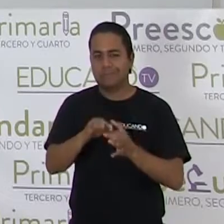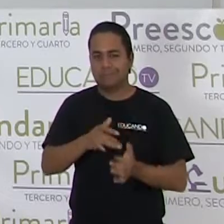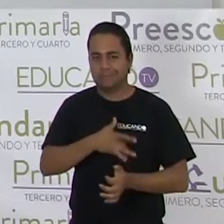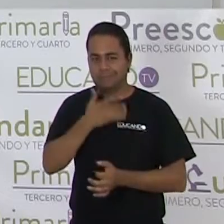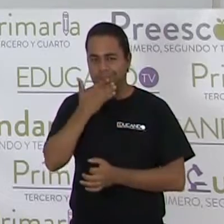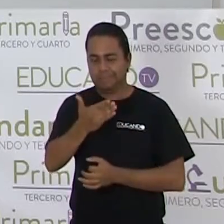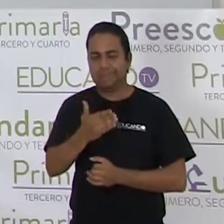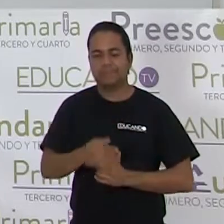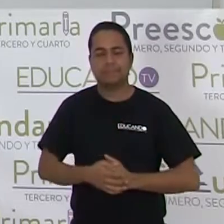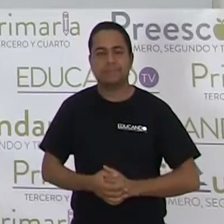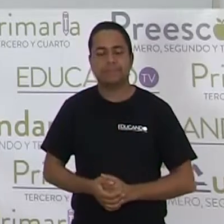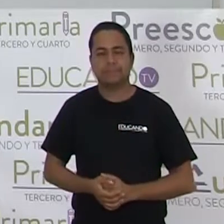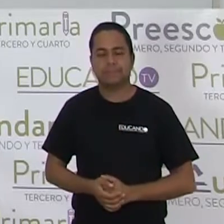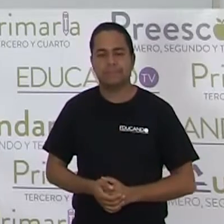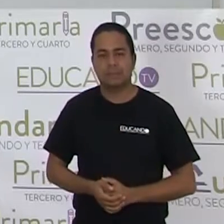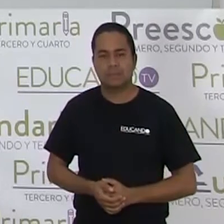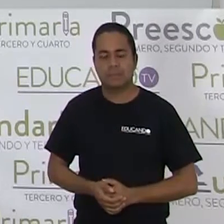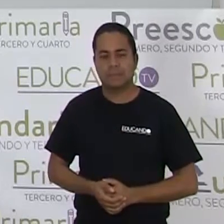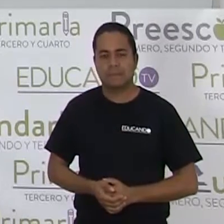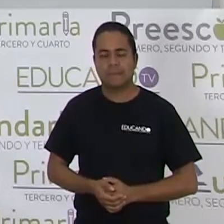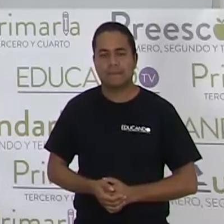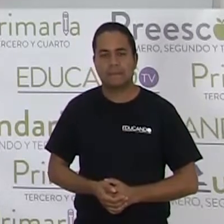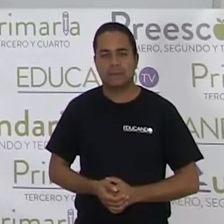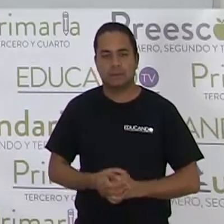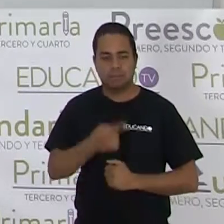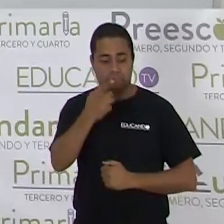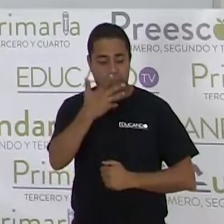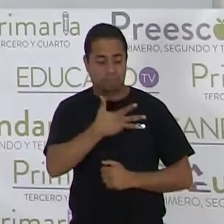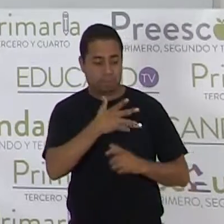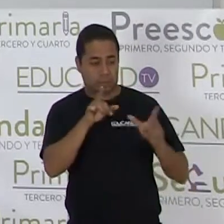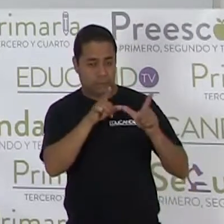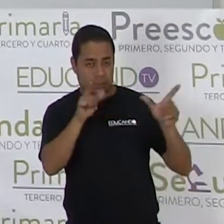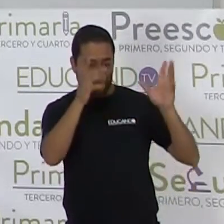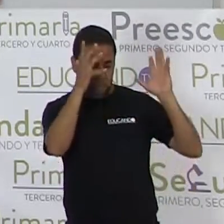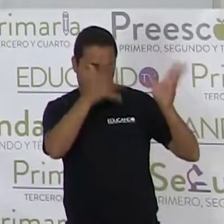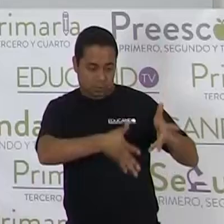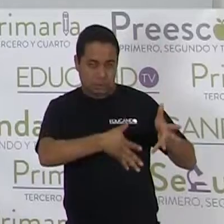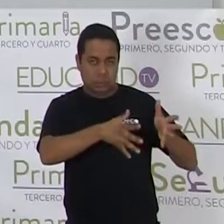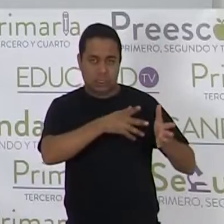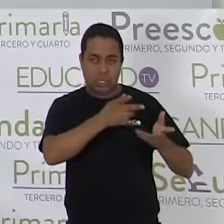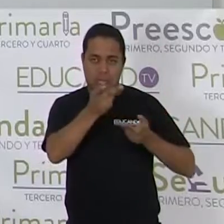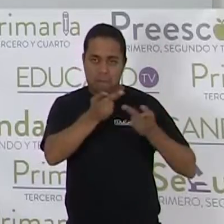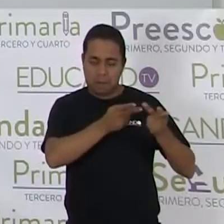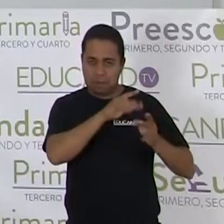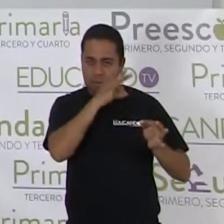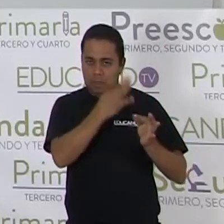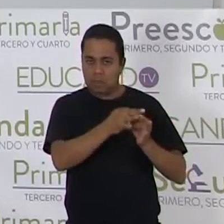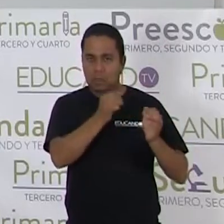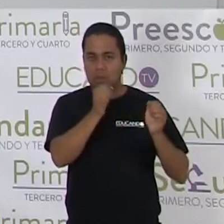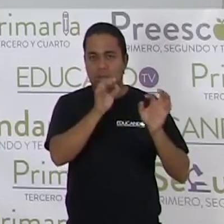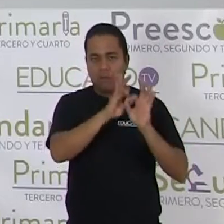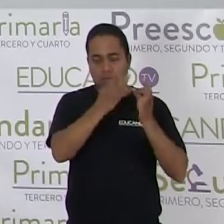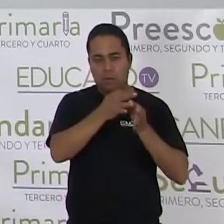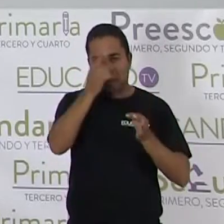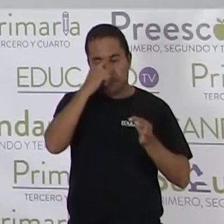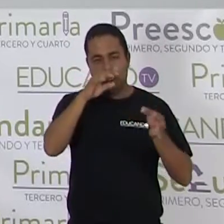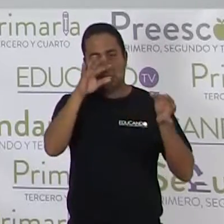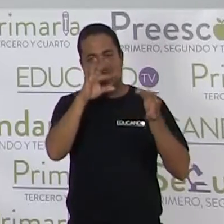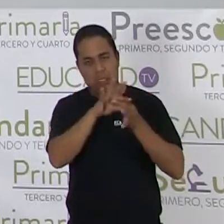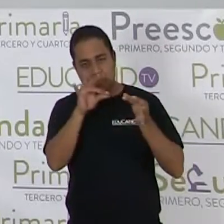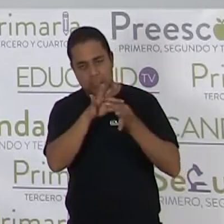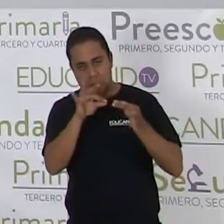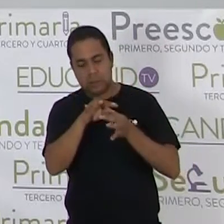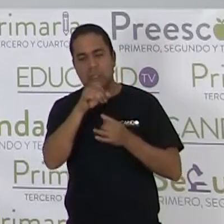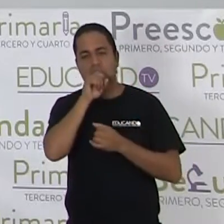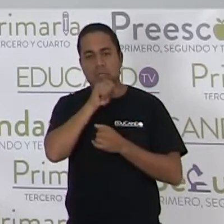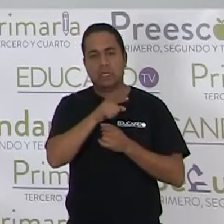bien, cuando ya tenemos esta parte de lo que son el tipo de narración y de lo que es